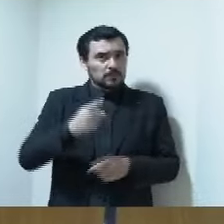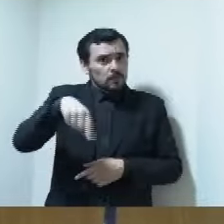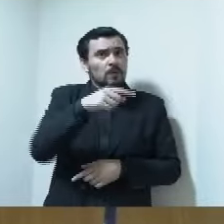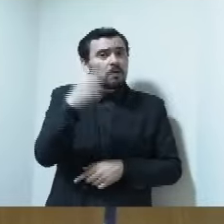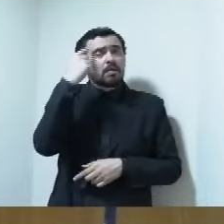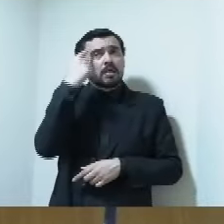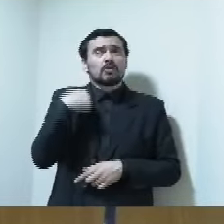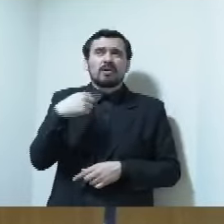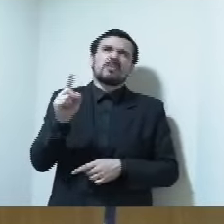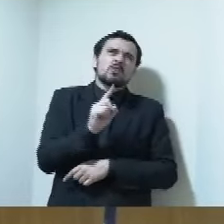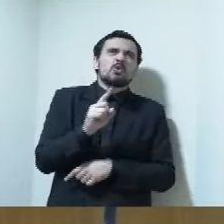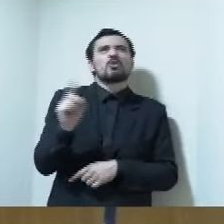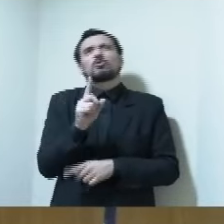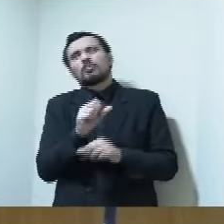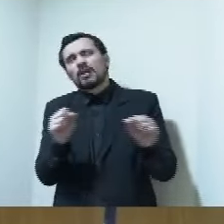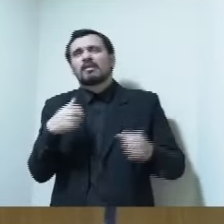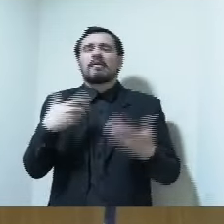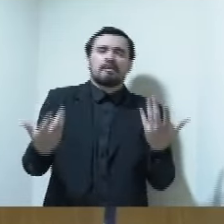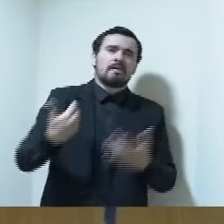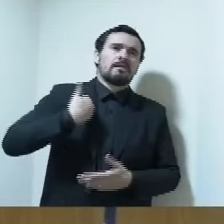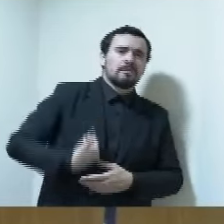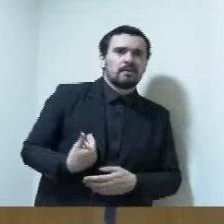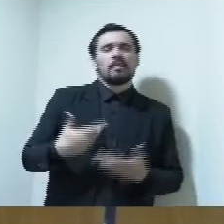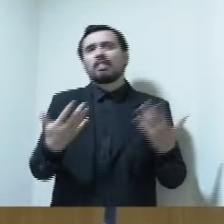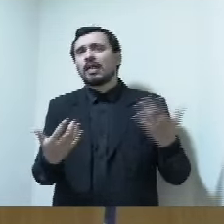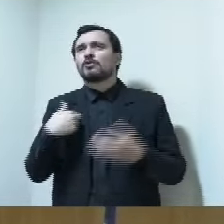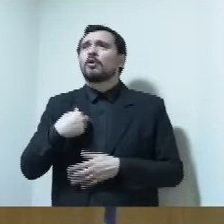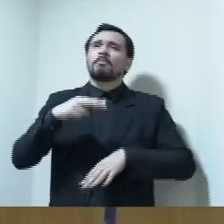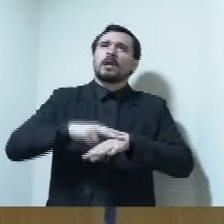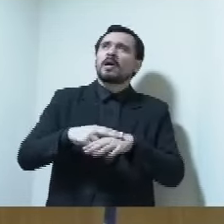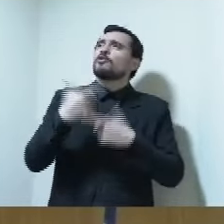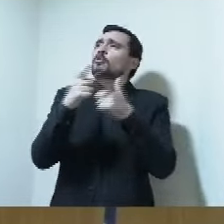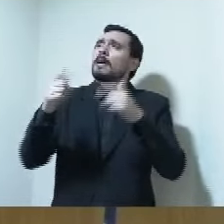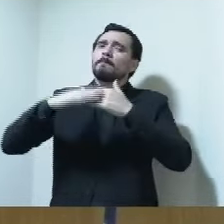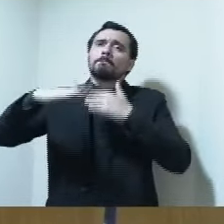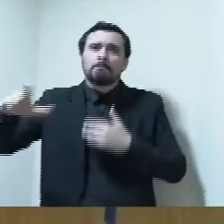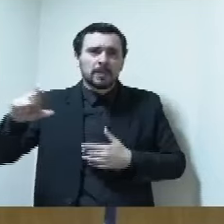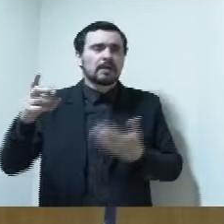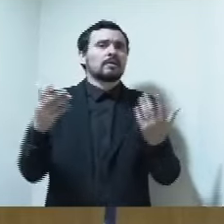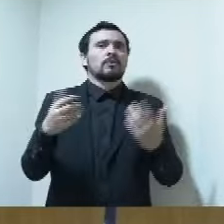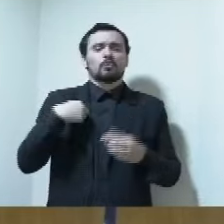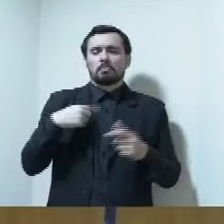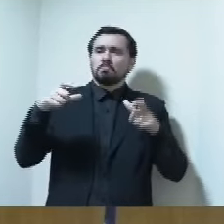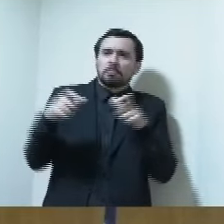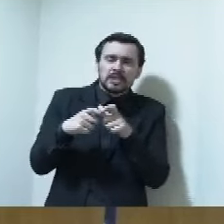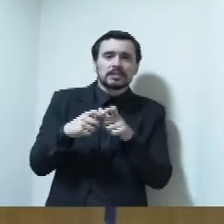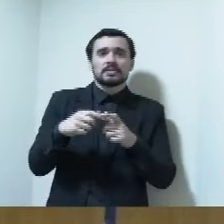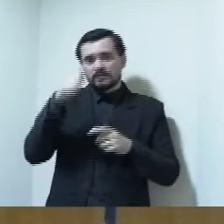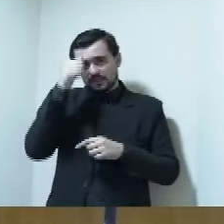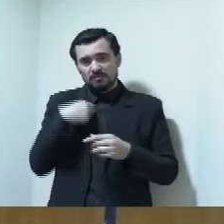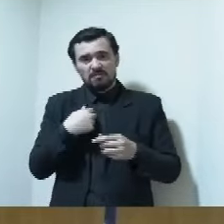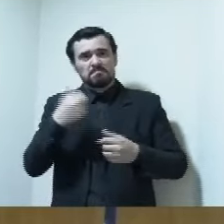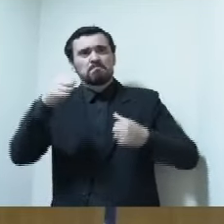nos autoflagelamos y nos lamentamos de ser mediterráneos o un país pequeño, cuando nos hacemos daño entre